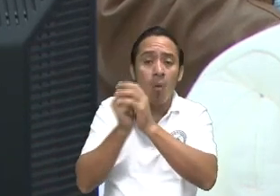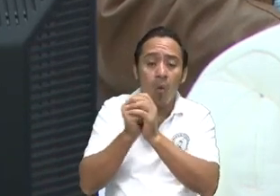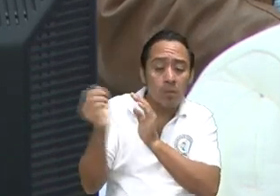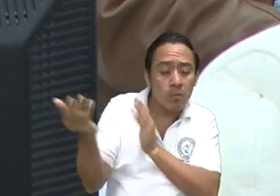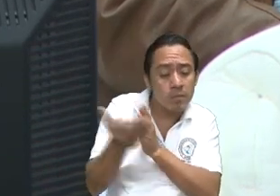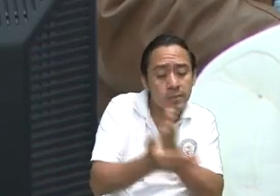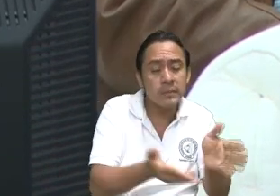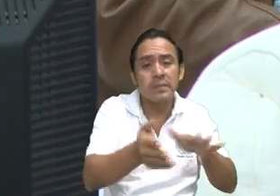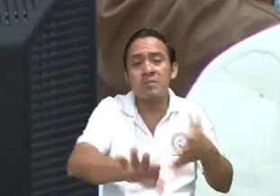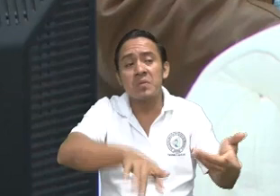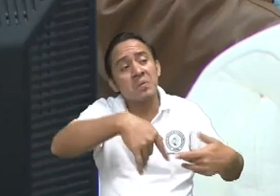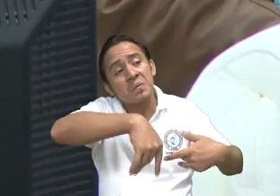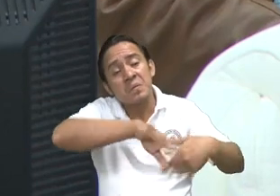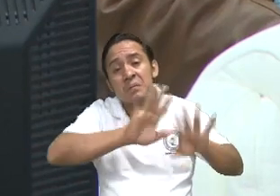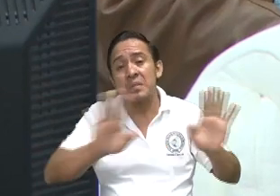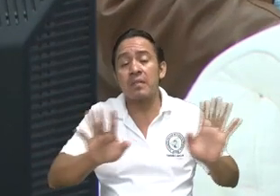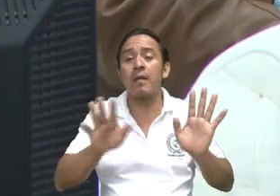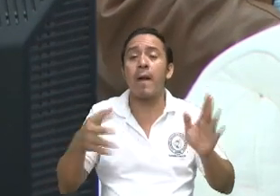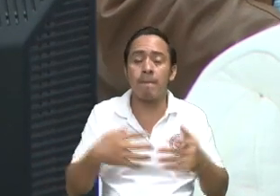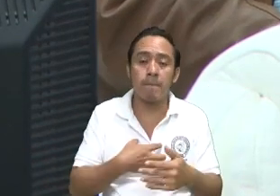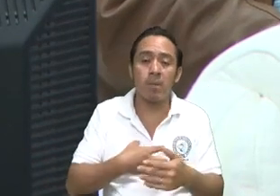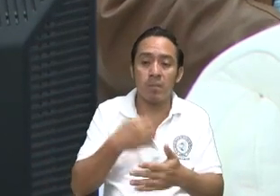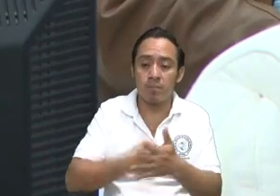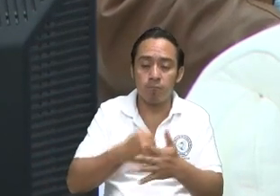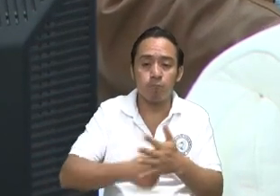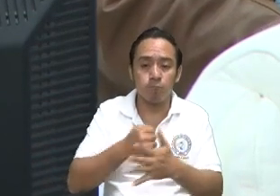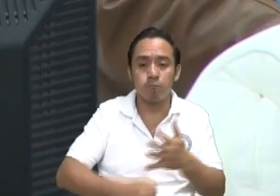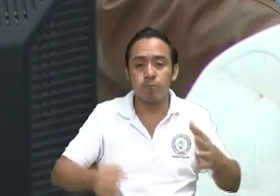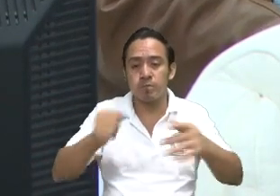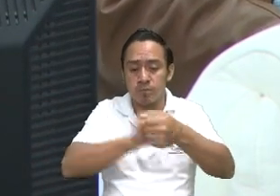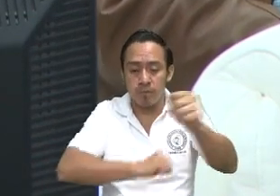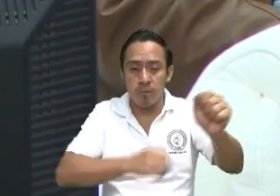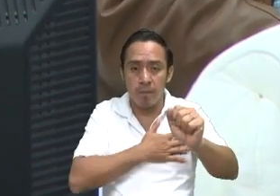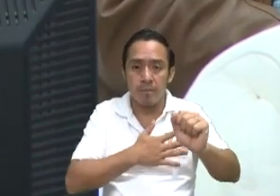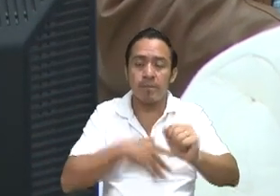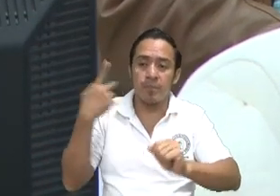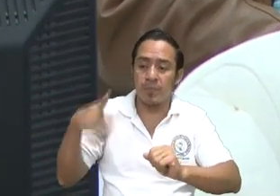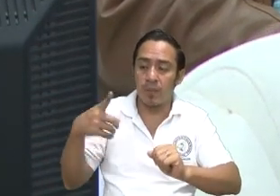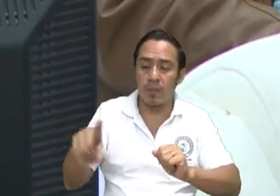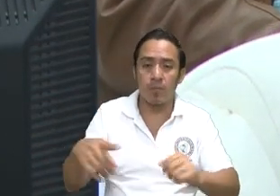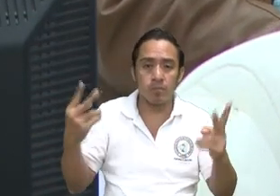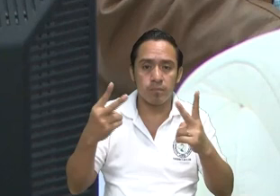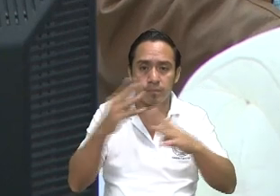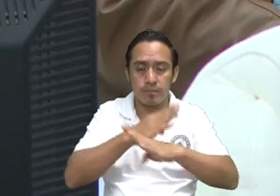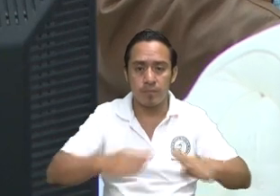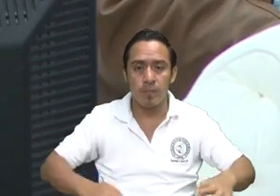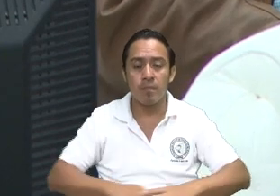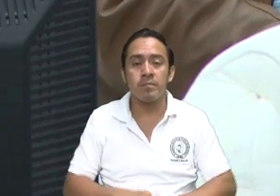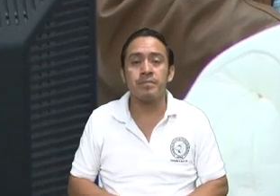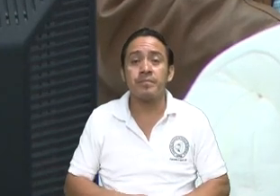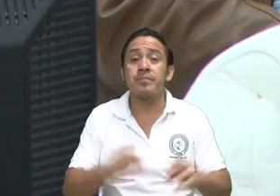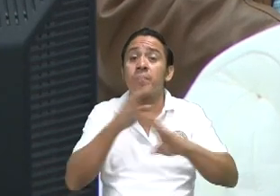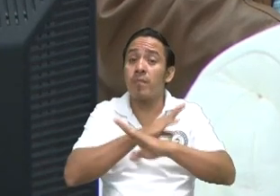hijos que heroicamente entregaban sus vidas defendiendo la patria y el derecho a vivir en paz. La